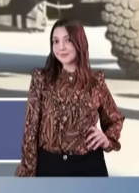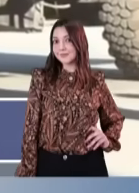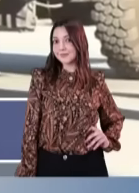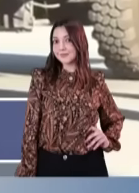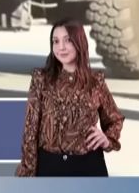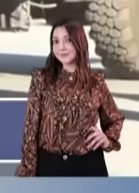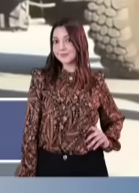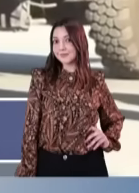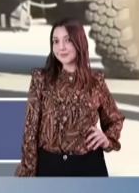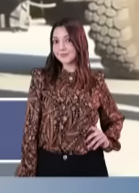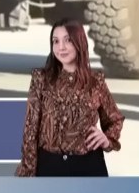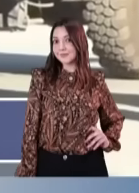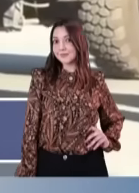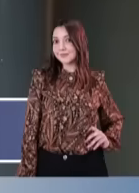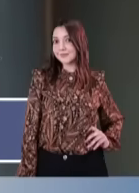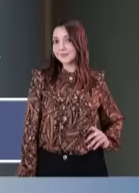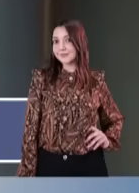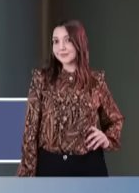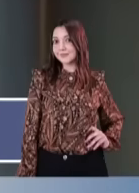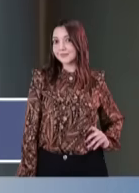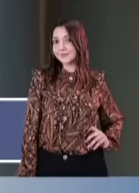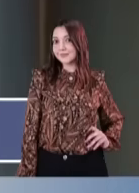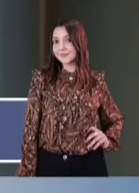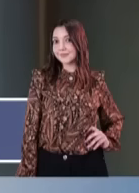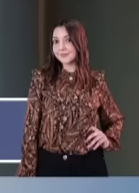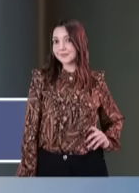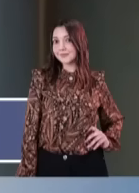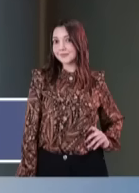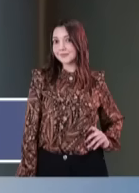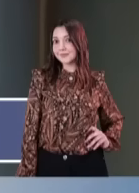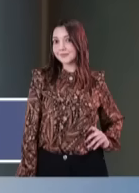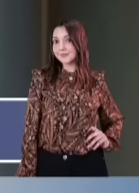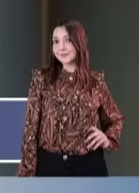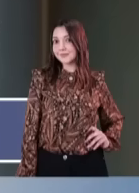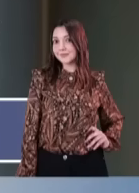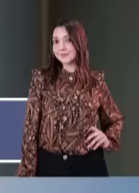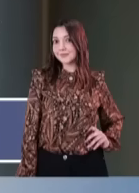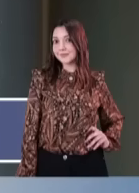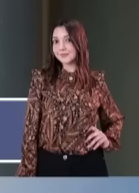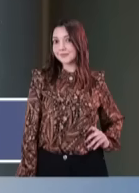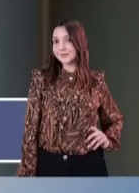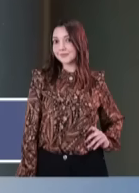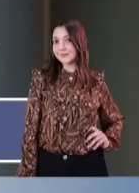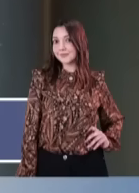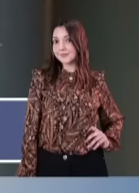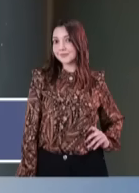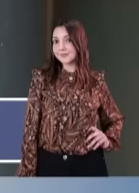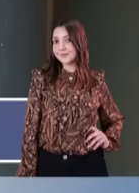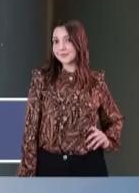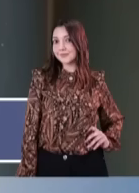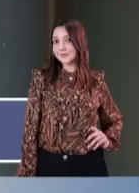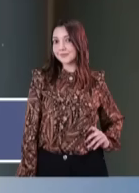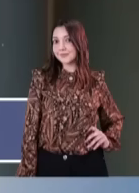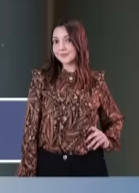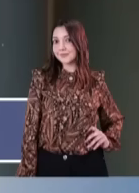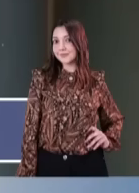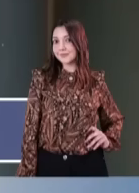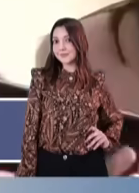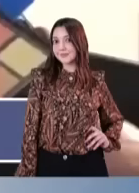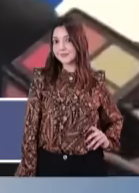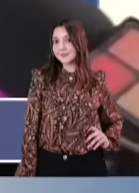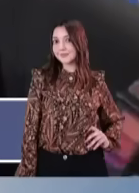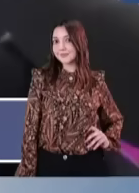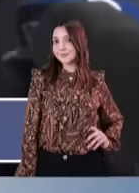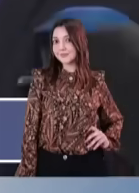dar un respaldo a la Policía de Investigaciones, que se ha visto afectada, tal y como lo dijo el día de ayer la propia ministra